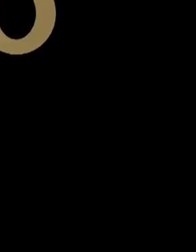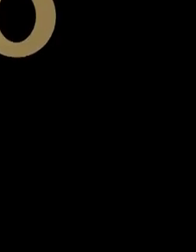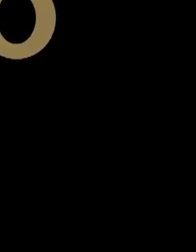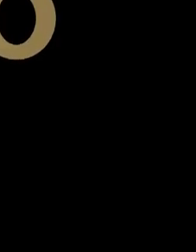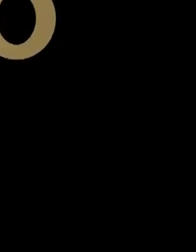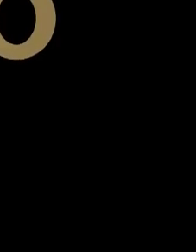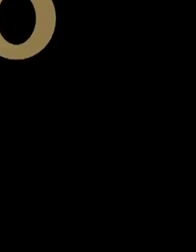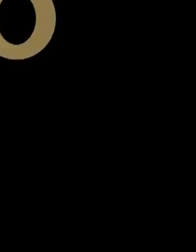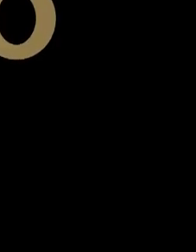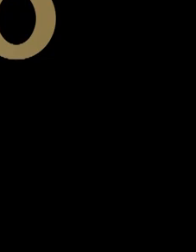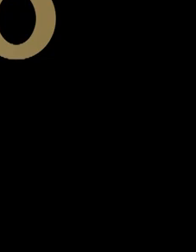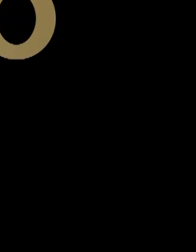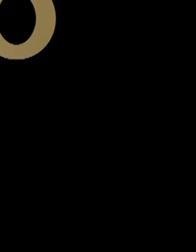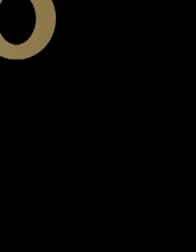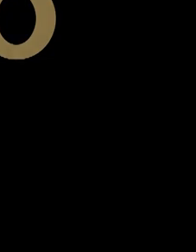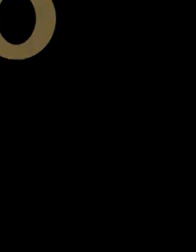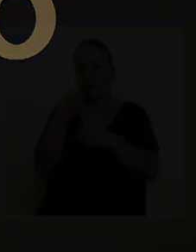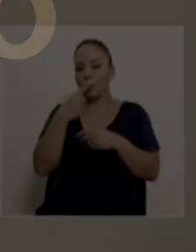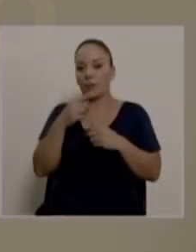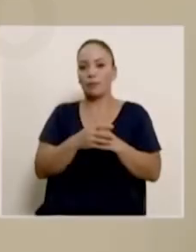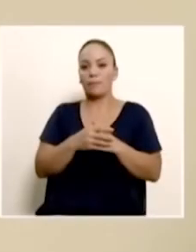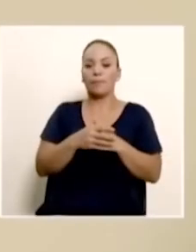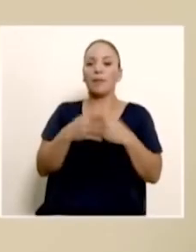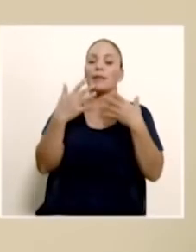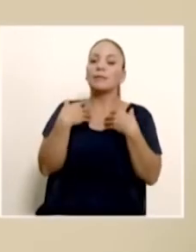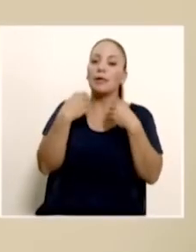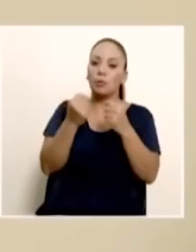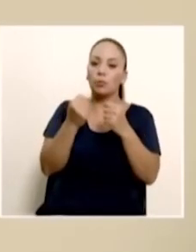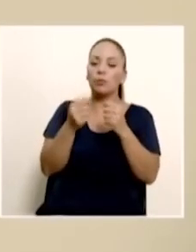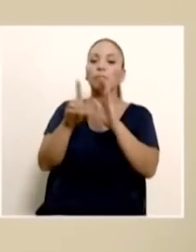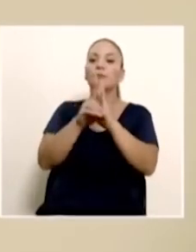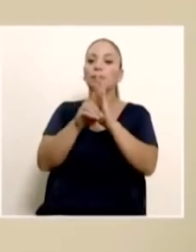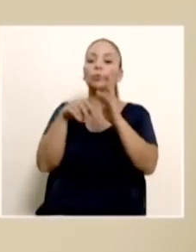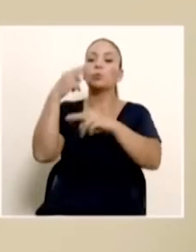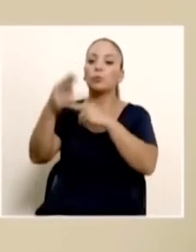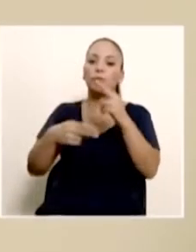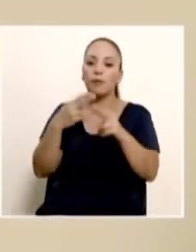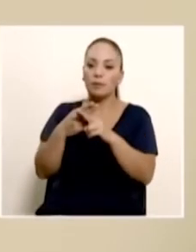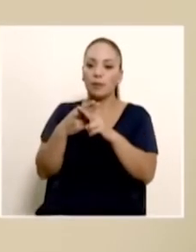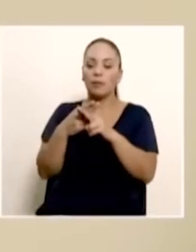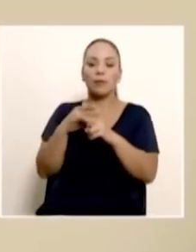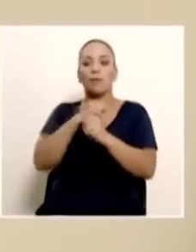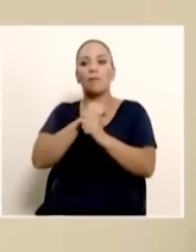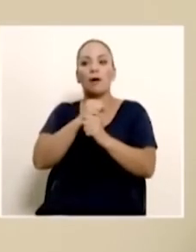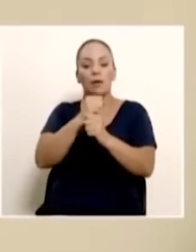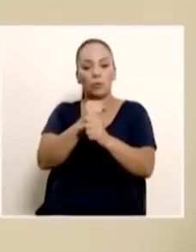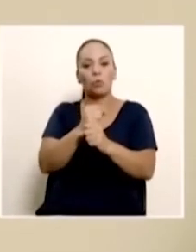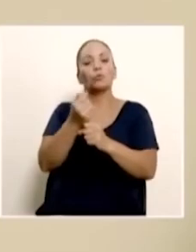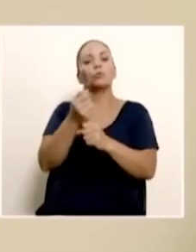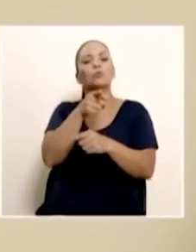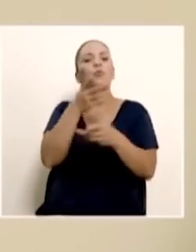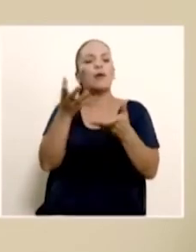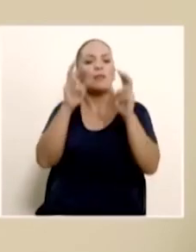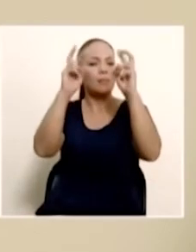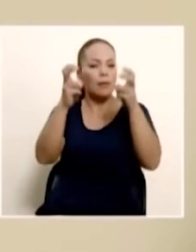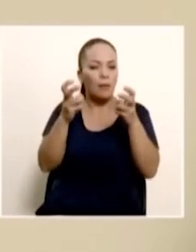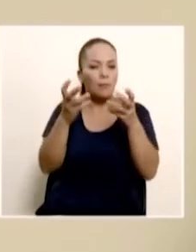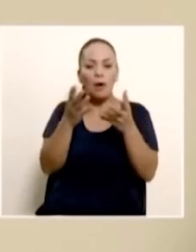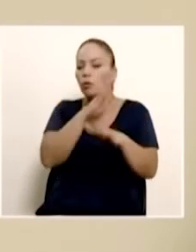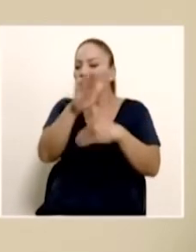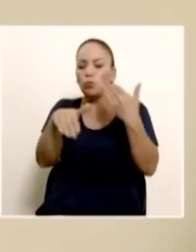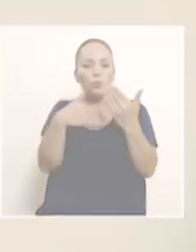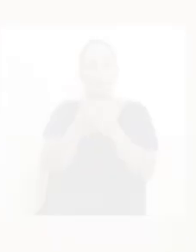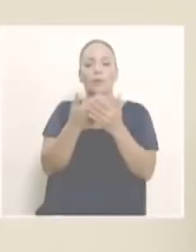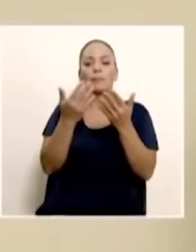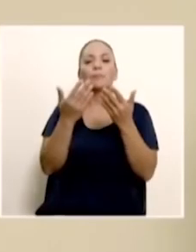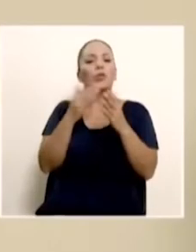Medicamentos a precio justo. La salud es un derecho universal, no es un negocio. Estamos trabajando muy fuerte en todo